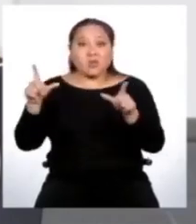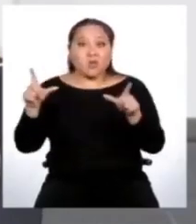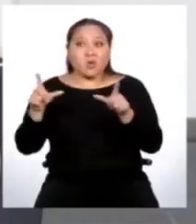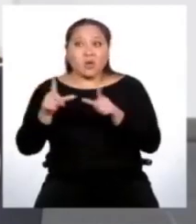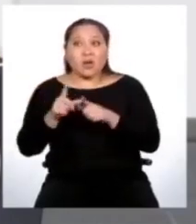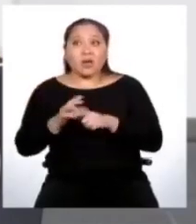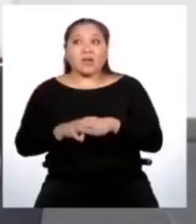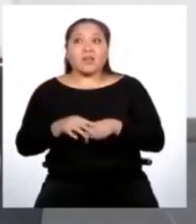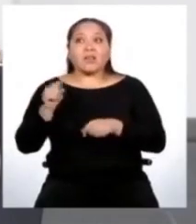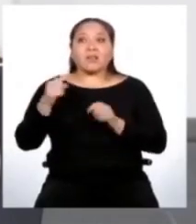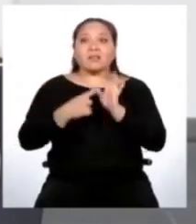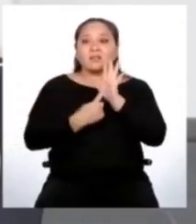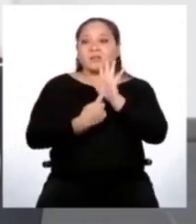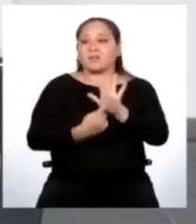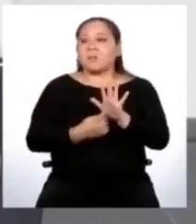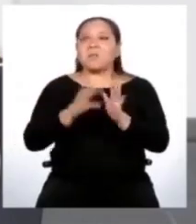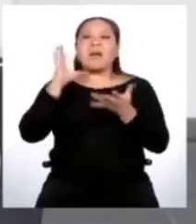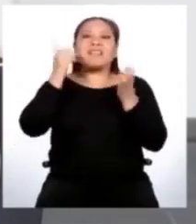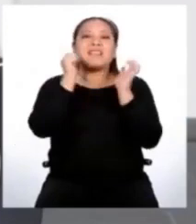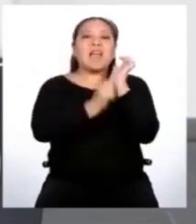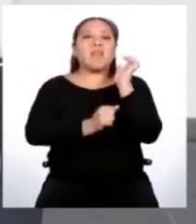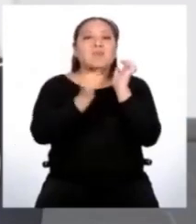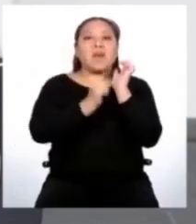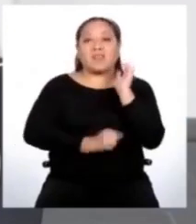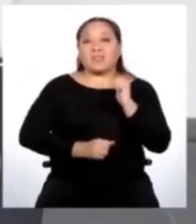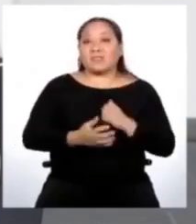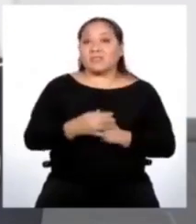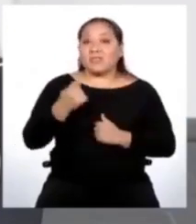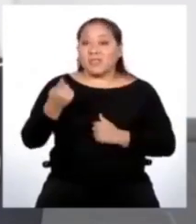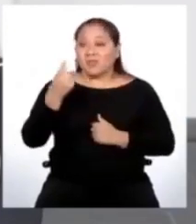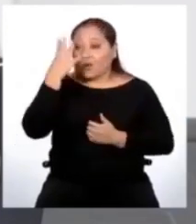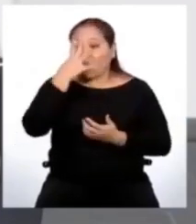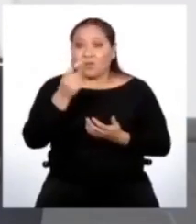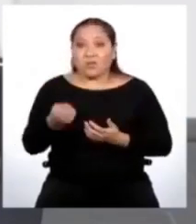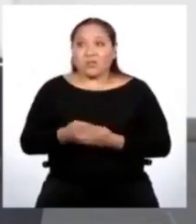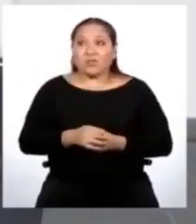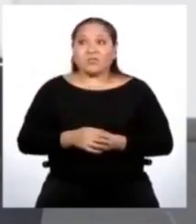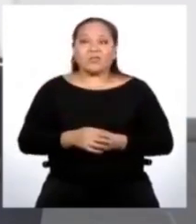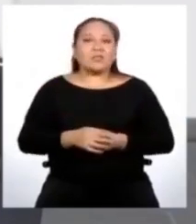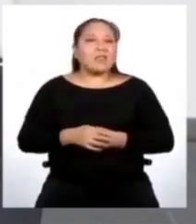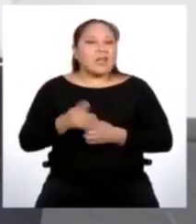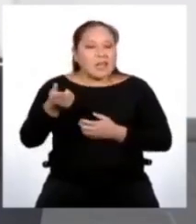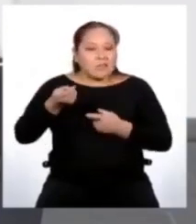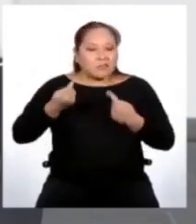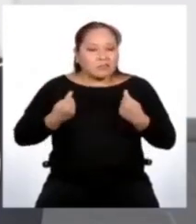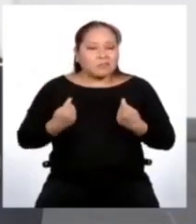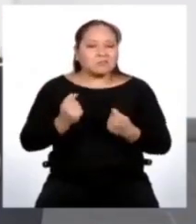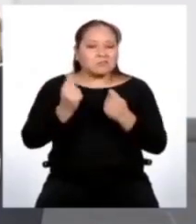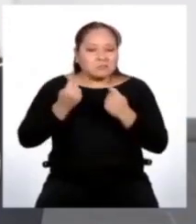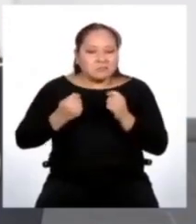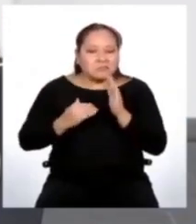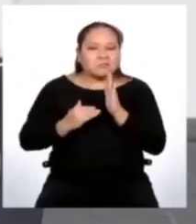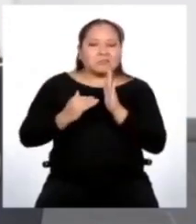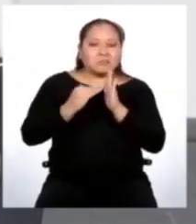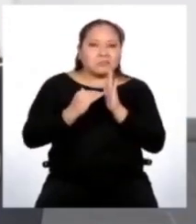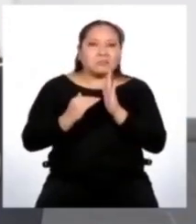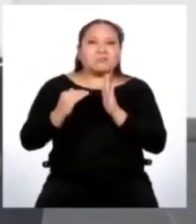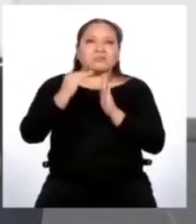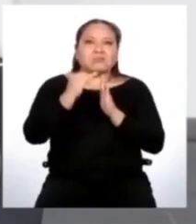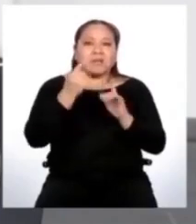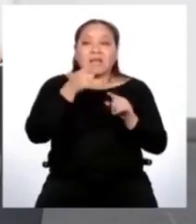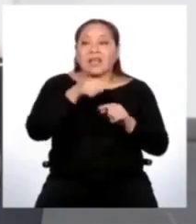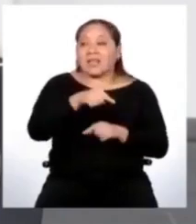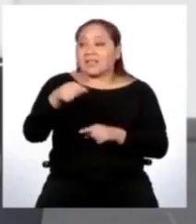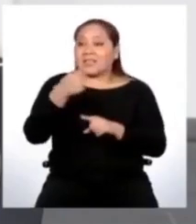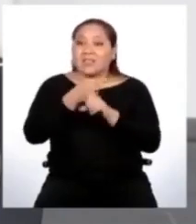que se hacían ver como hermanas y hermanos. ¿Y saben qué era eso bonito? Las ganas de salir adelante. Y así todos, con sus diferencias